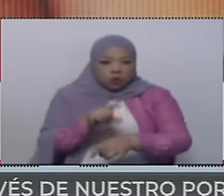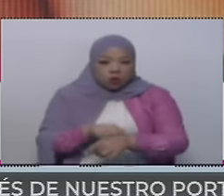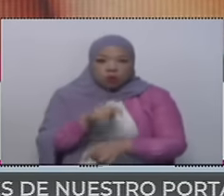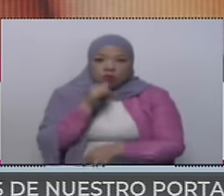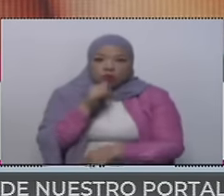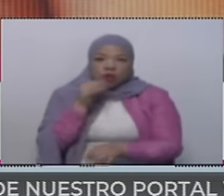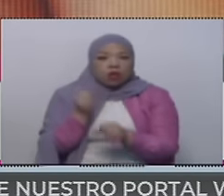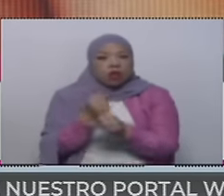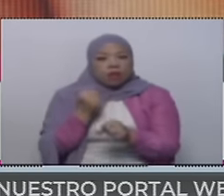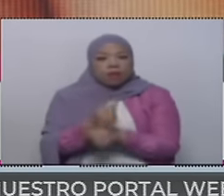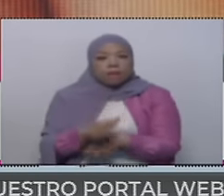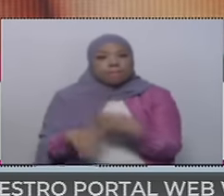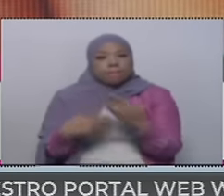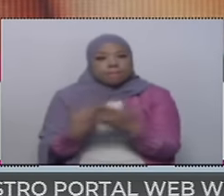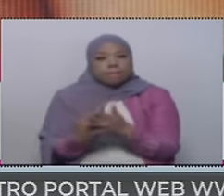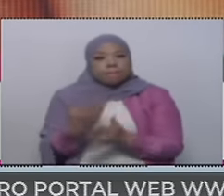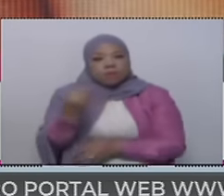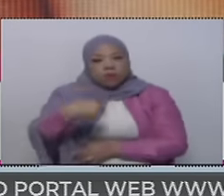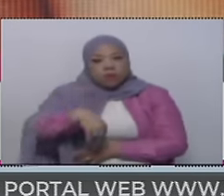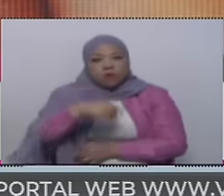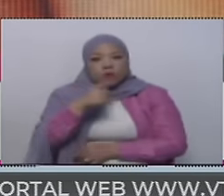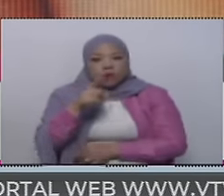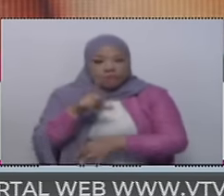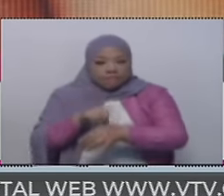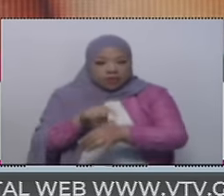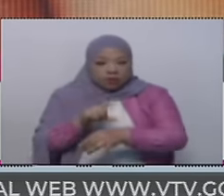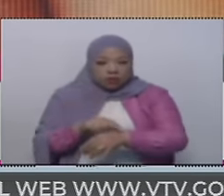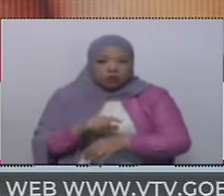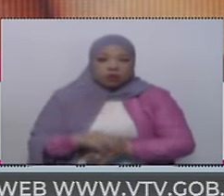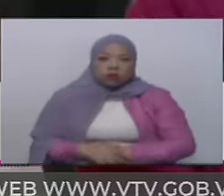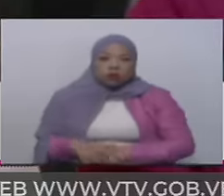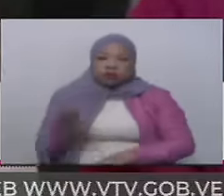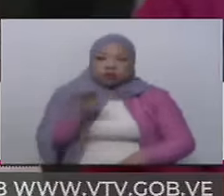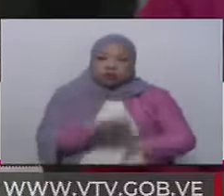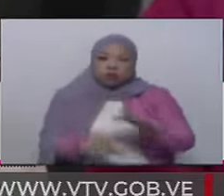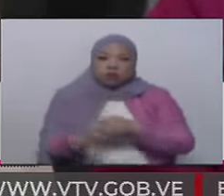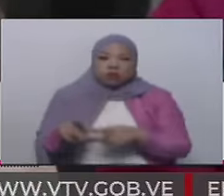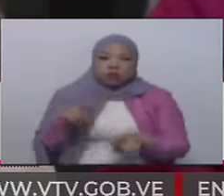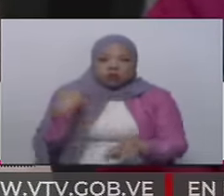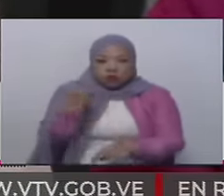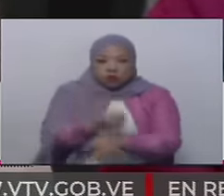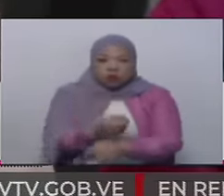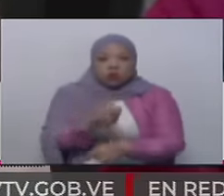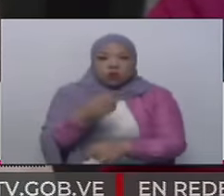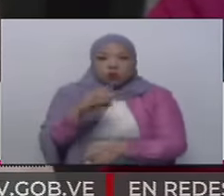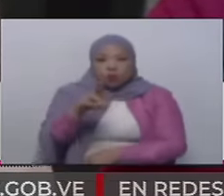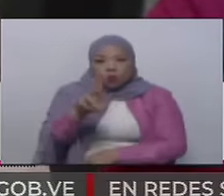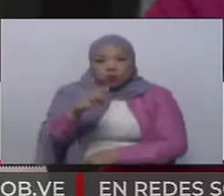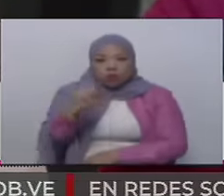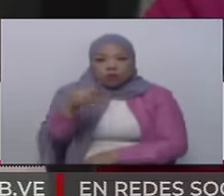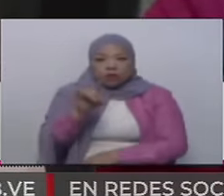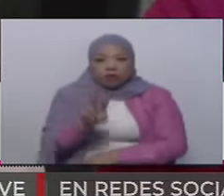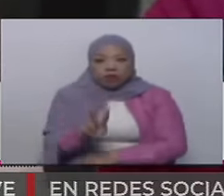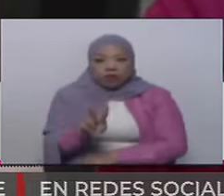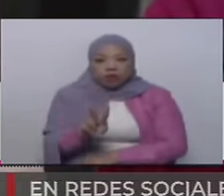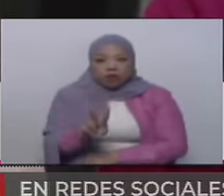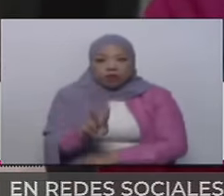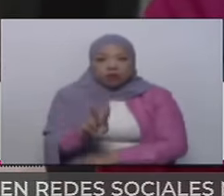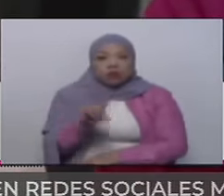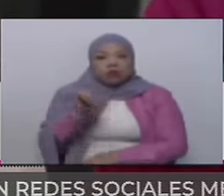Barraga, quien es médica cirujana, graduada en la Universidad Central de Venezuela